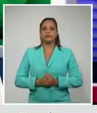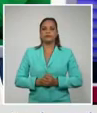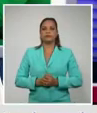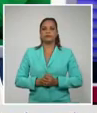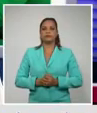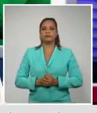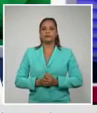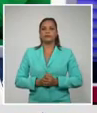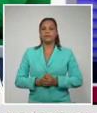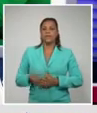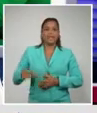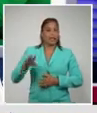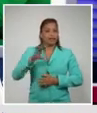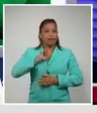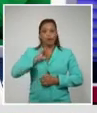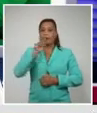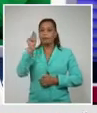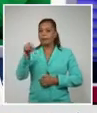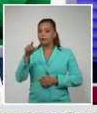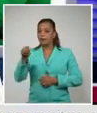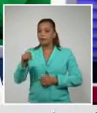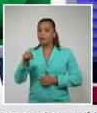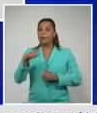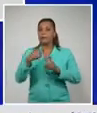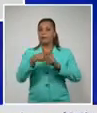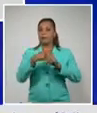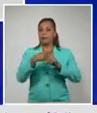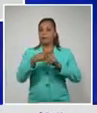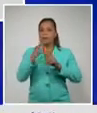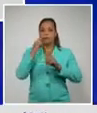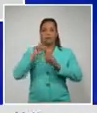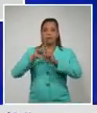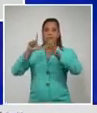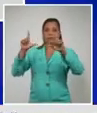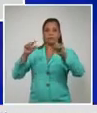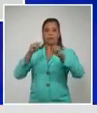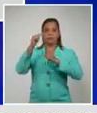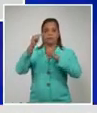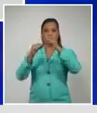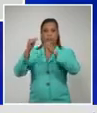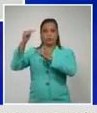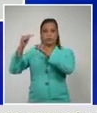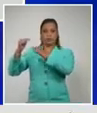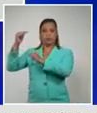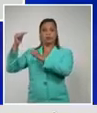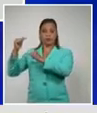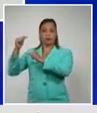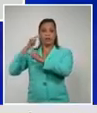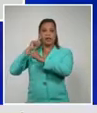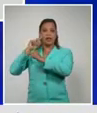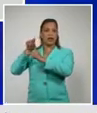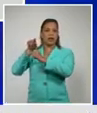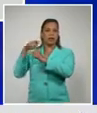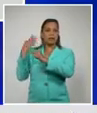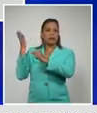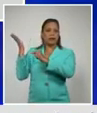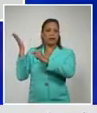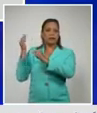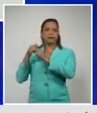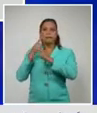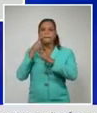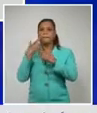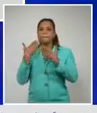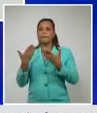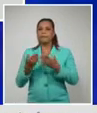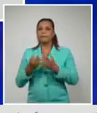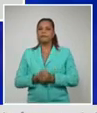De todos los casos que el gráfico muestra, si me hacen el favor, ahí pueden ver que